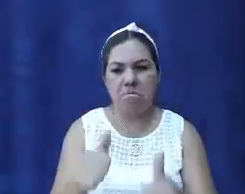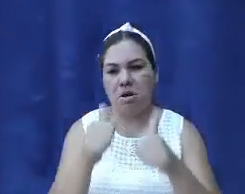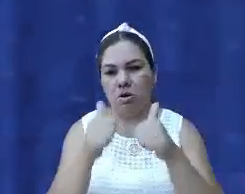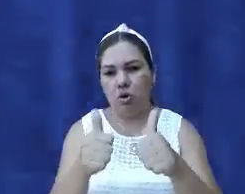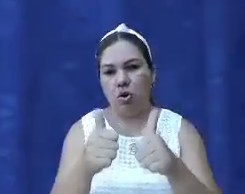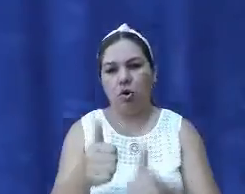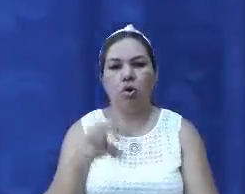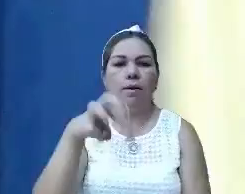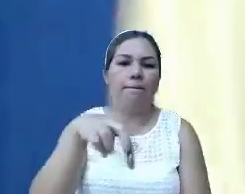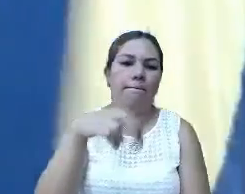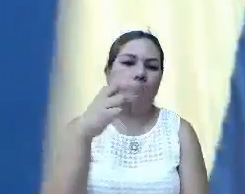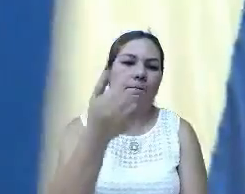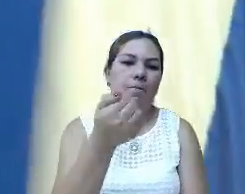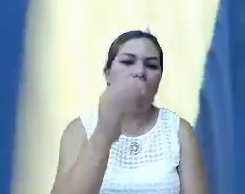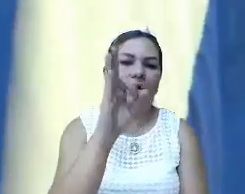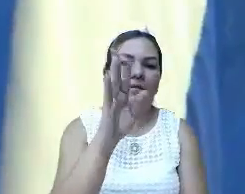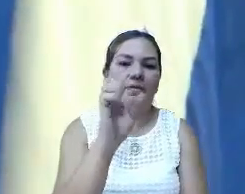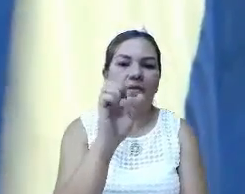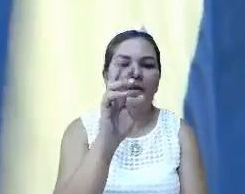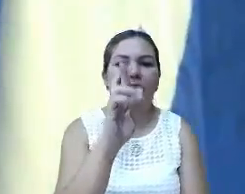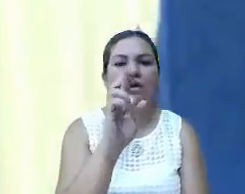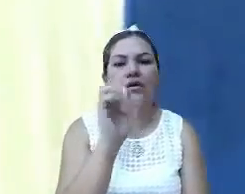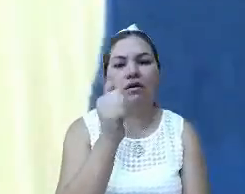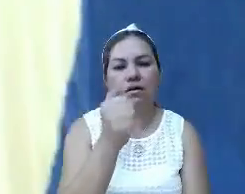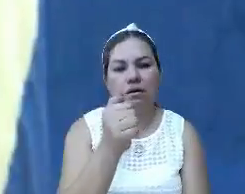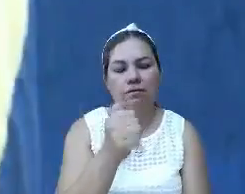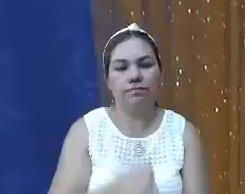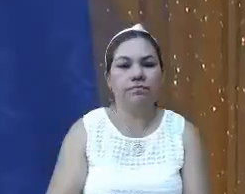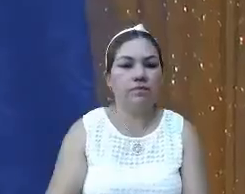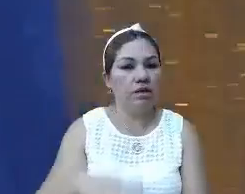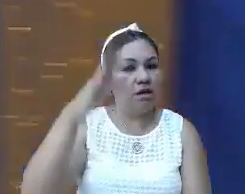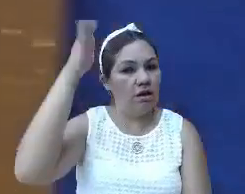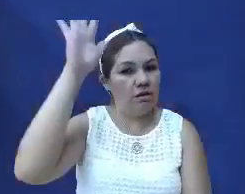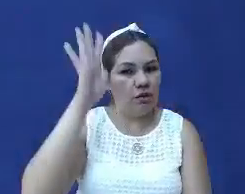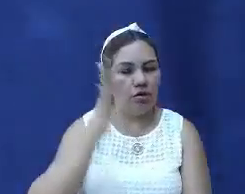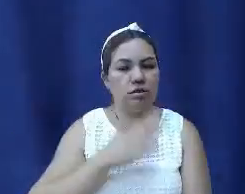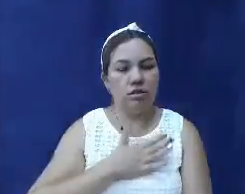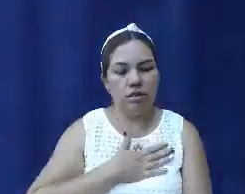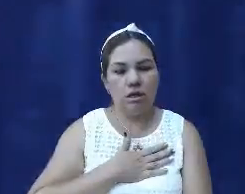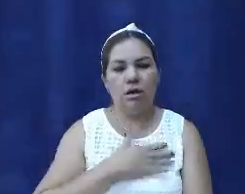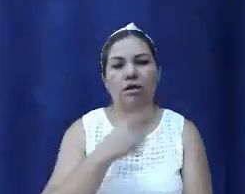Mírale a tu vecino y decirle: Dios quiere que seas el mejor.